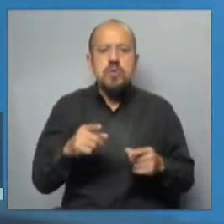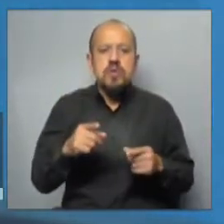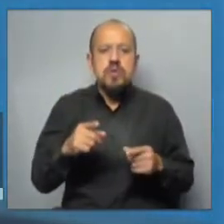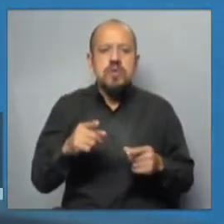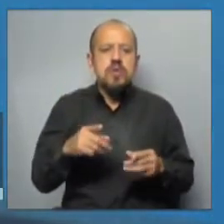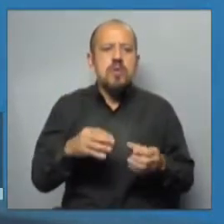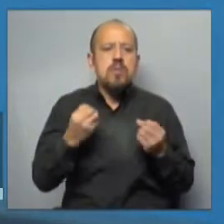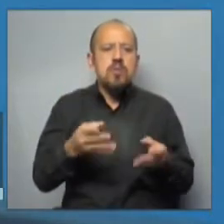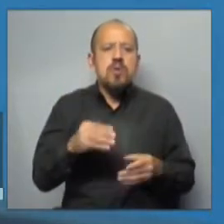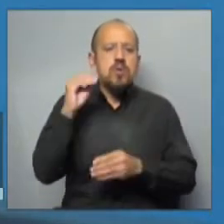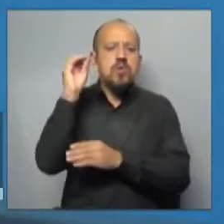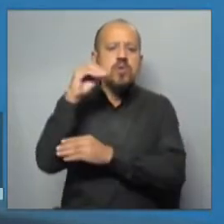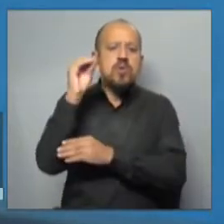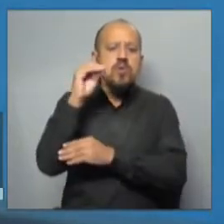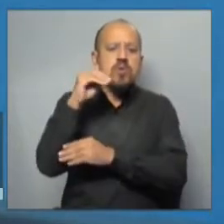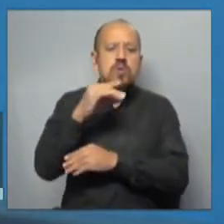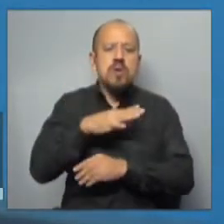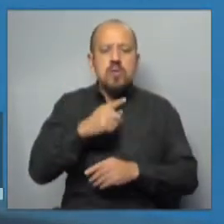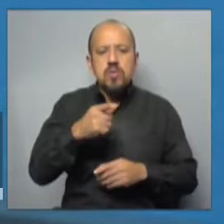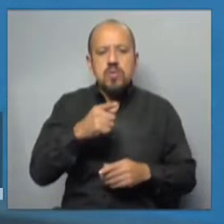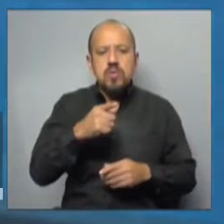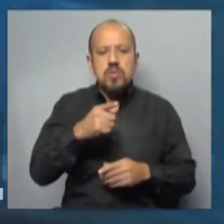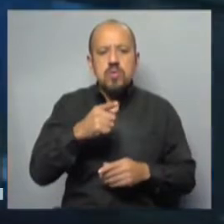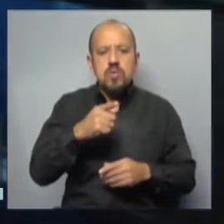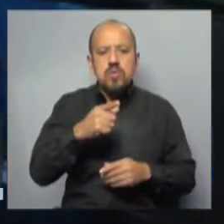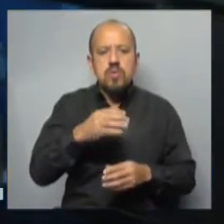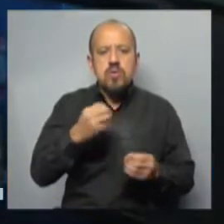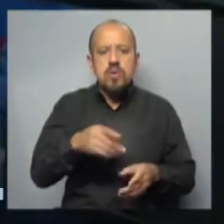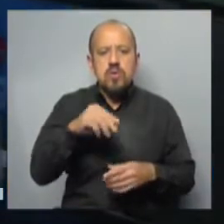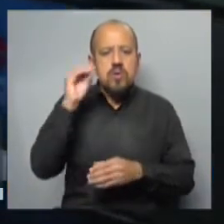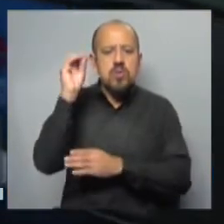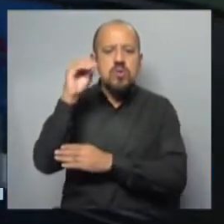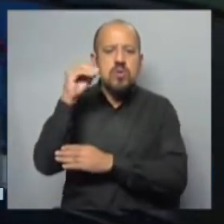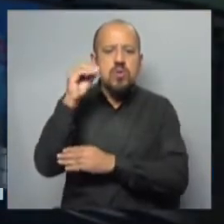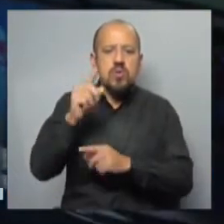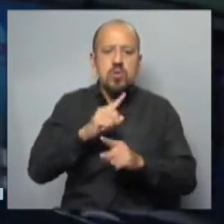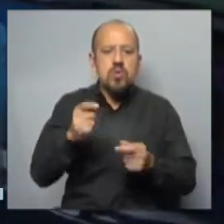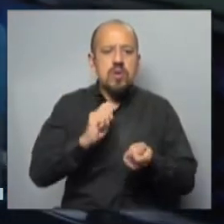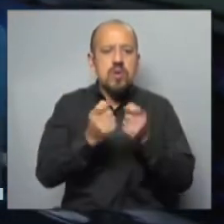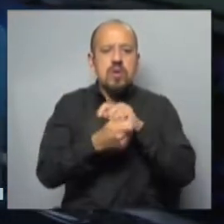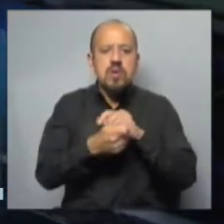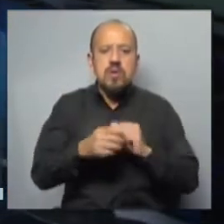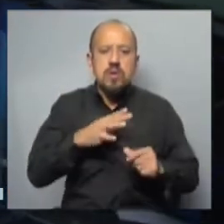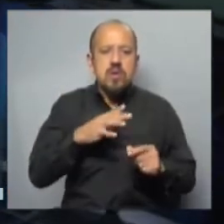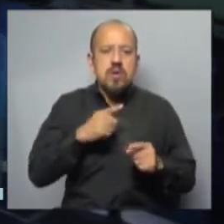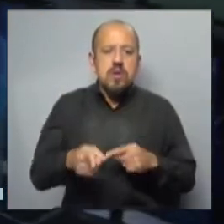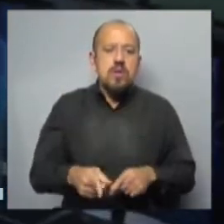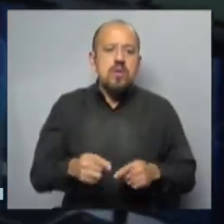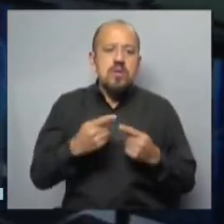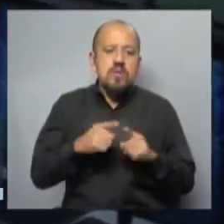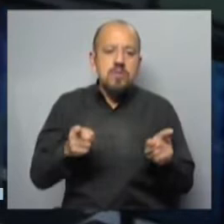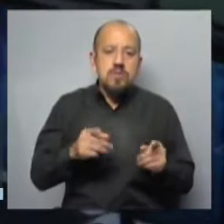porque los dinosaurios bueno hay toda una teoría que porque los dinosaurios no cambian dinosaurios son esos que hay y no va a haber ningún otro puesto